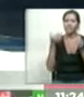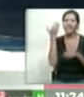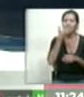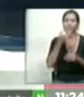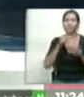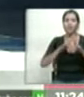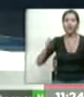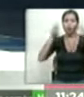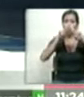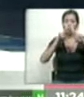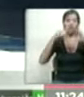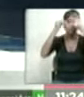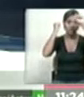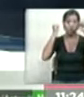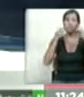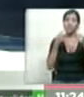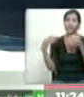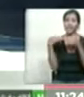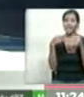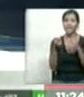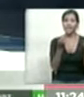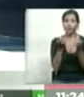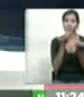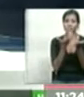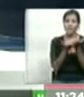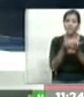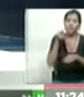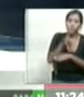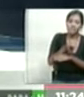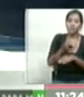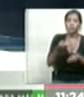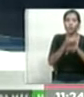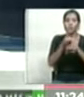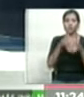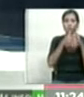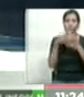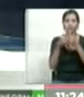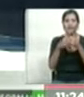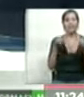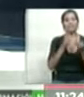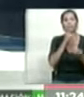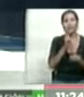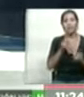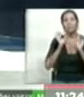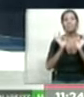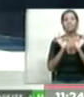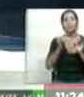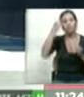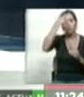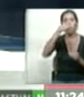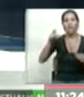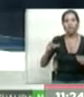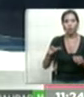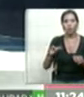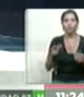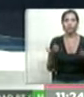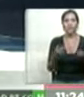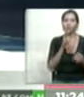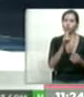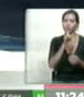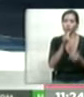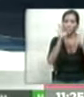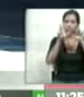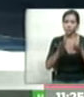canciller denunció que la guerra económica impuesta por el gobierno norteamericano afecta principalmente al pueblo. En paralelo, un informe publicado por